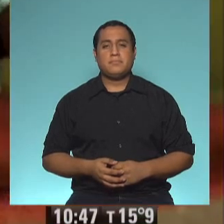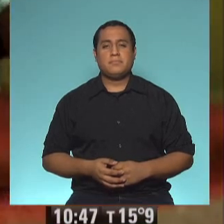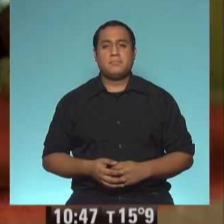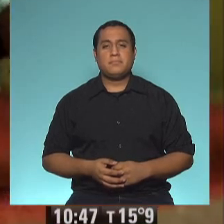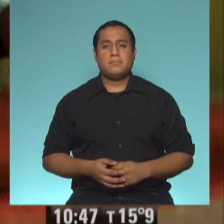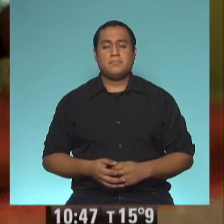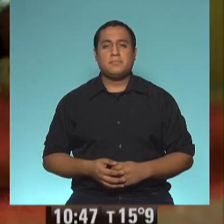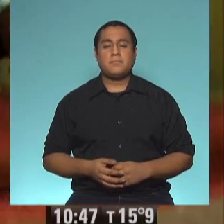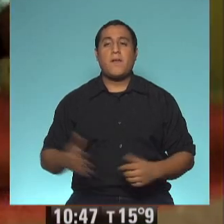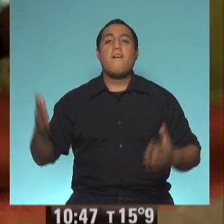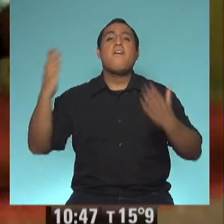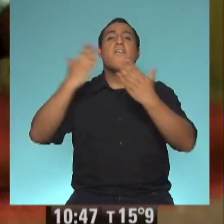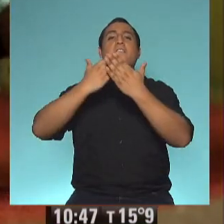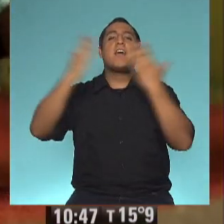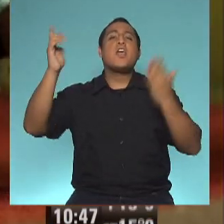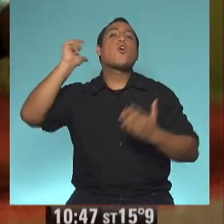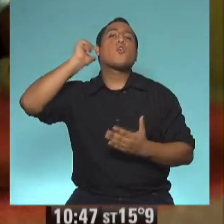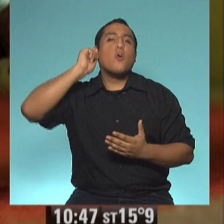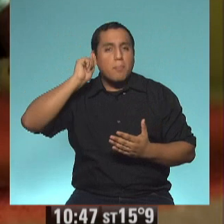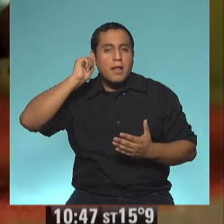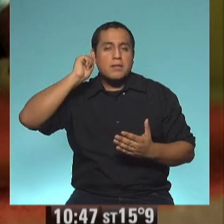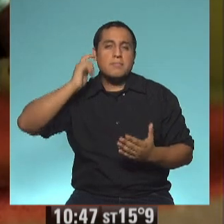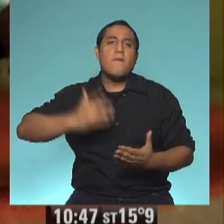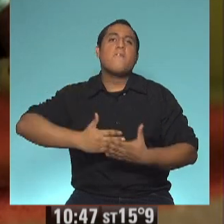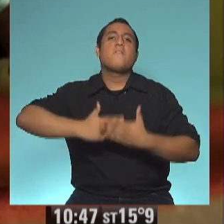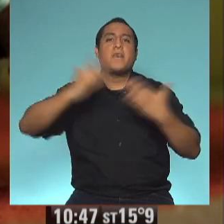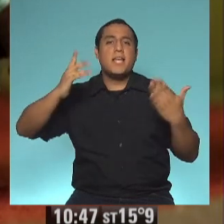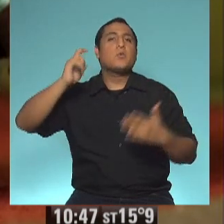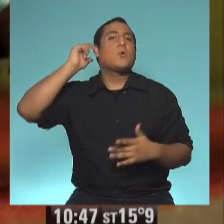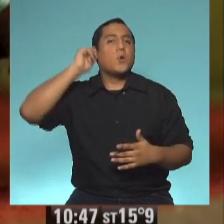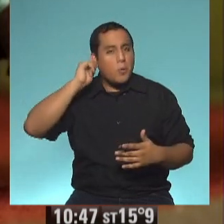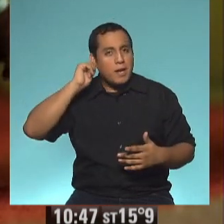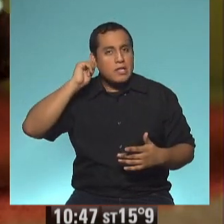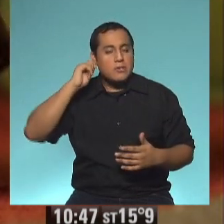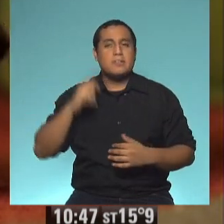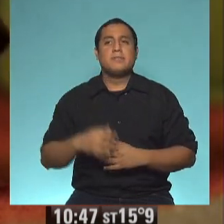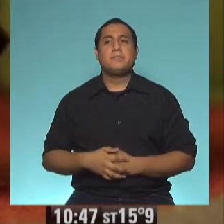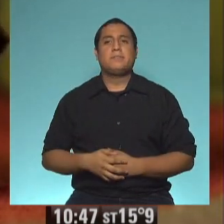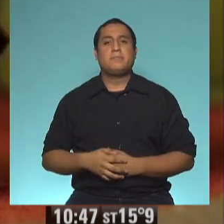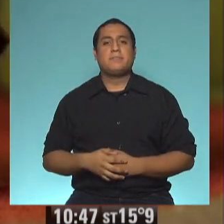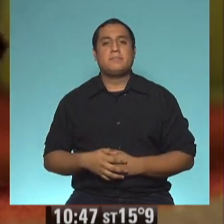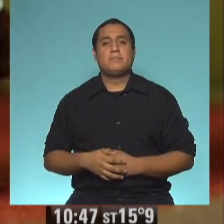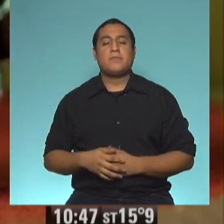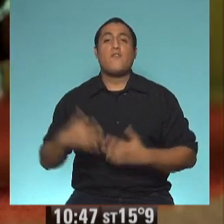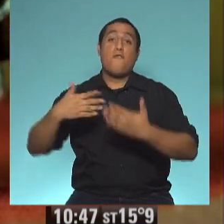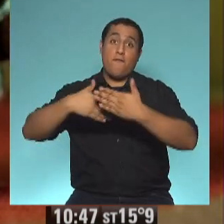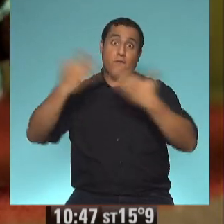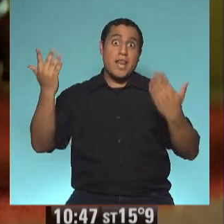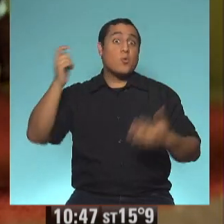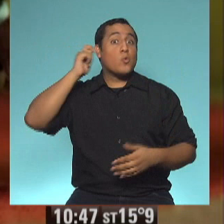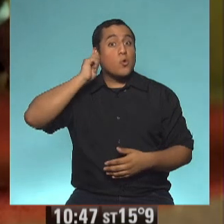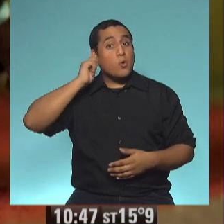los cumplas feliz y que lo cumpla feliz que lo